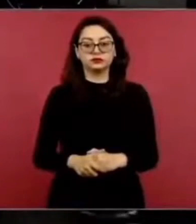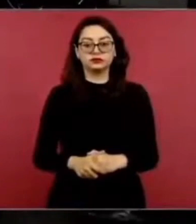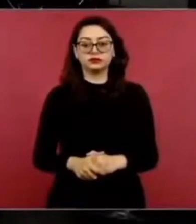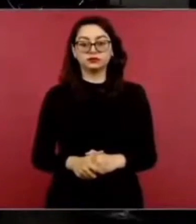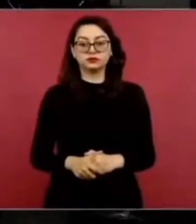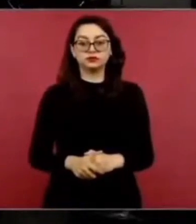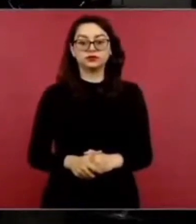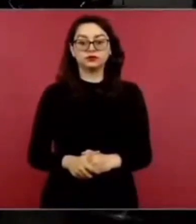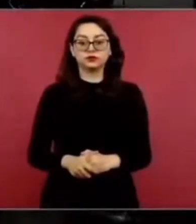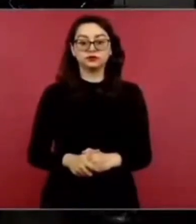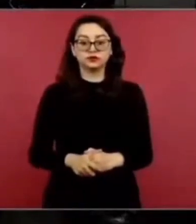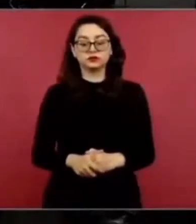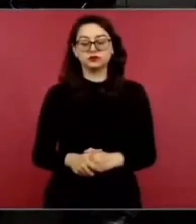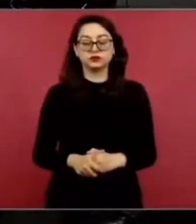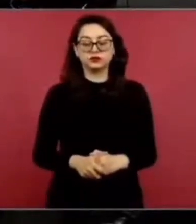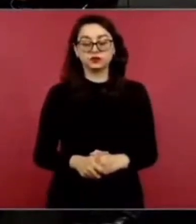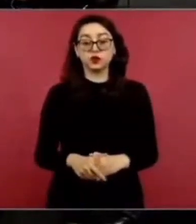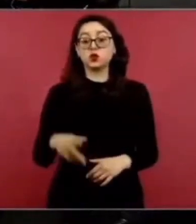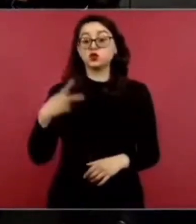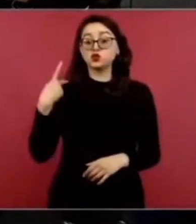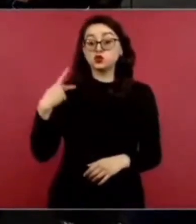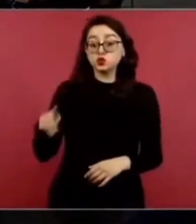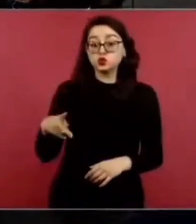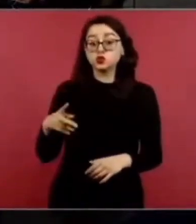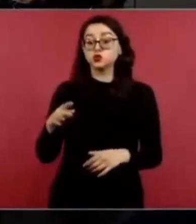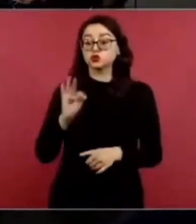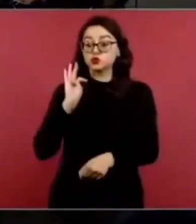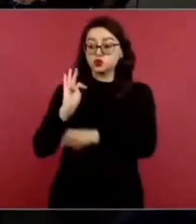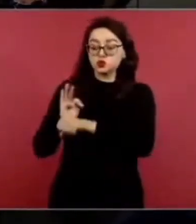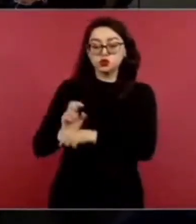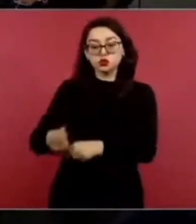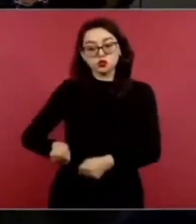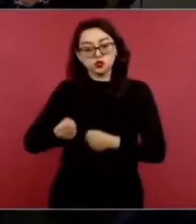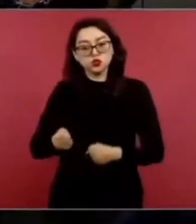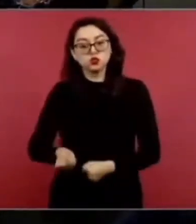tengan garantizada la seguridad social,